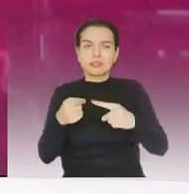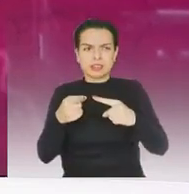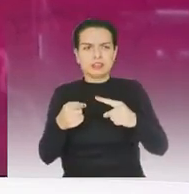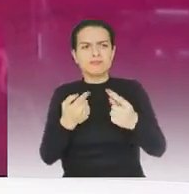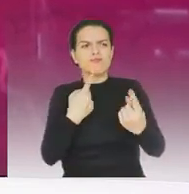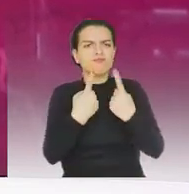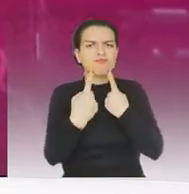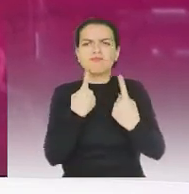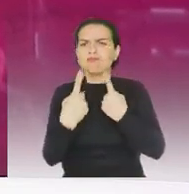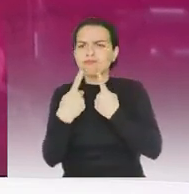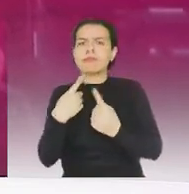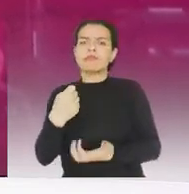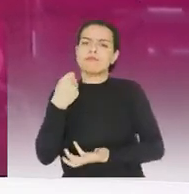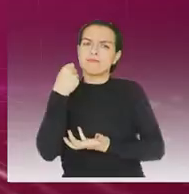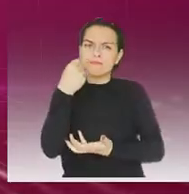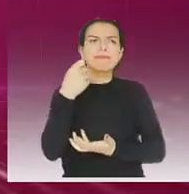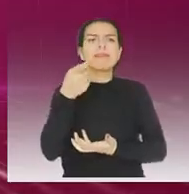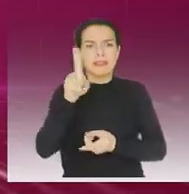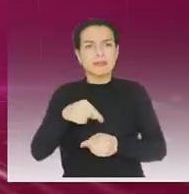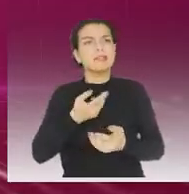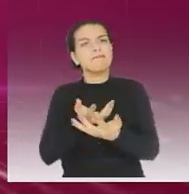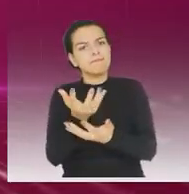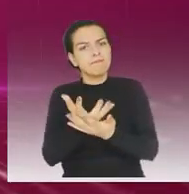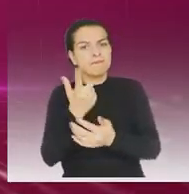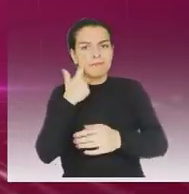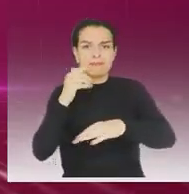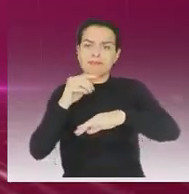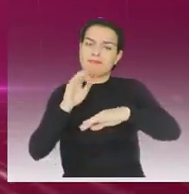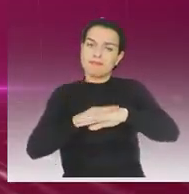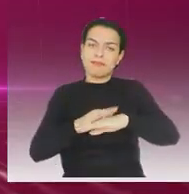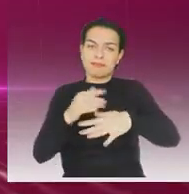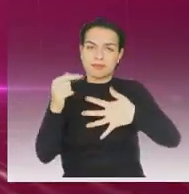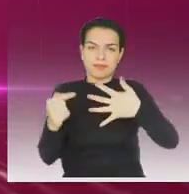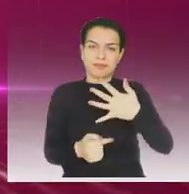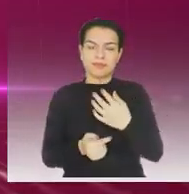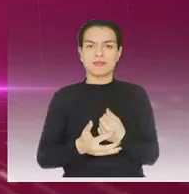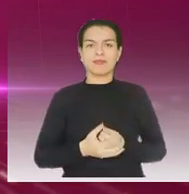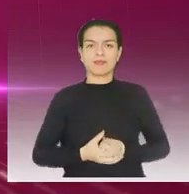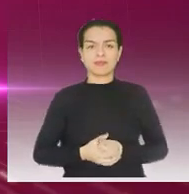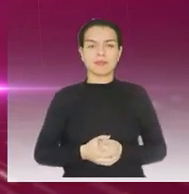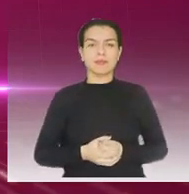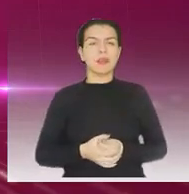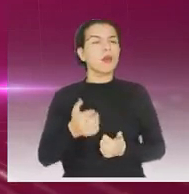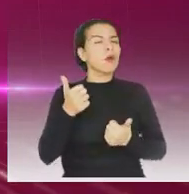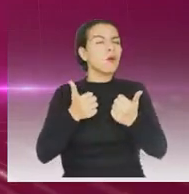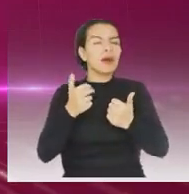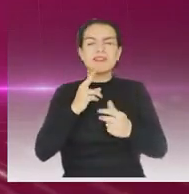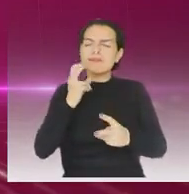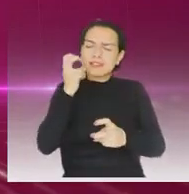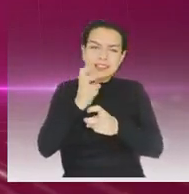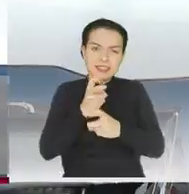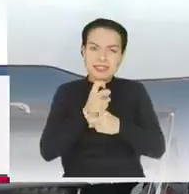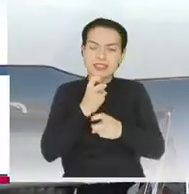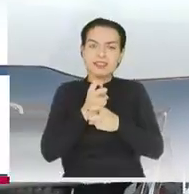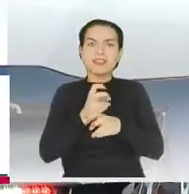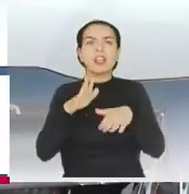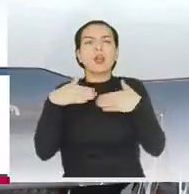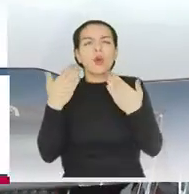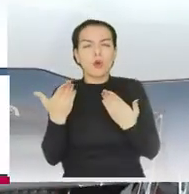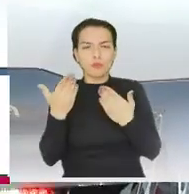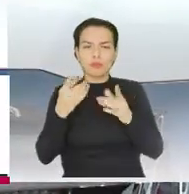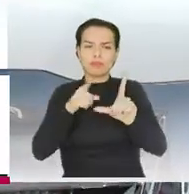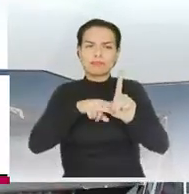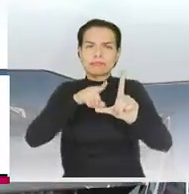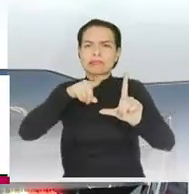entregarles recomendaciones. Aquí en esta zona tenemos otro. Una de las dificultades que se ha registrado para tener resultados positivos por